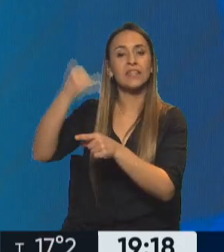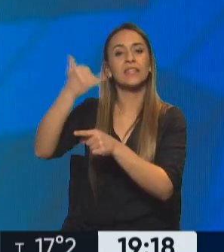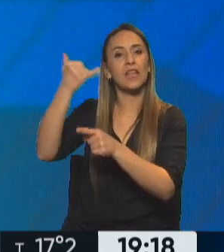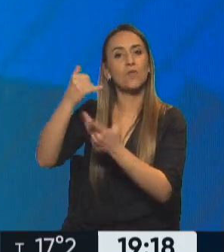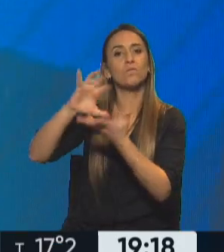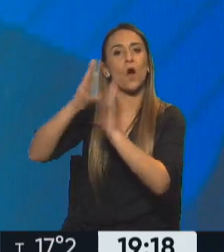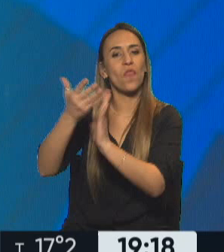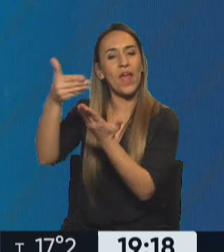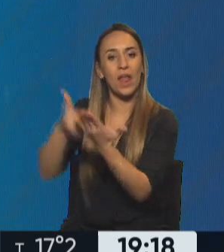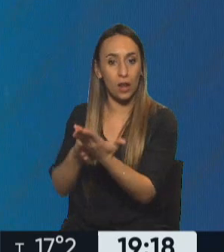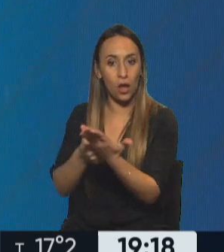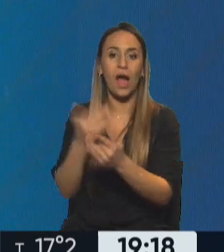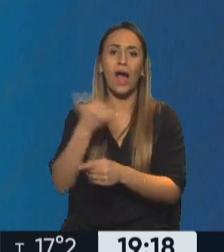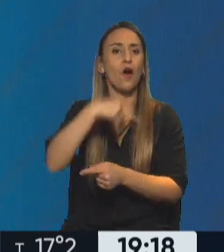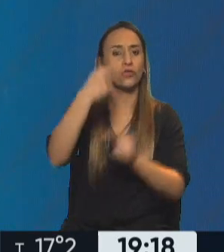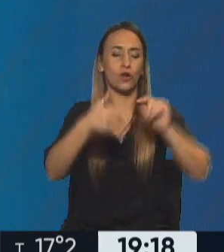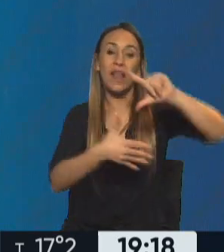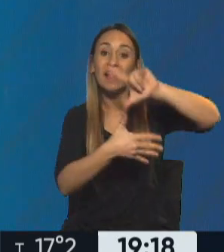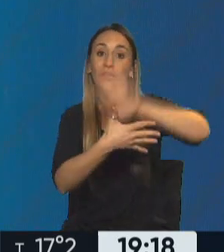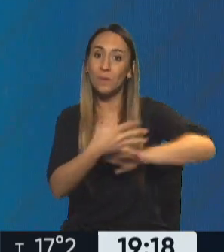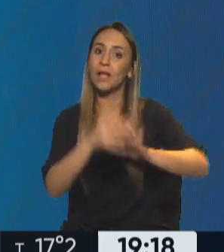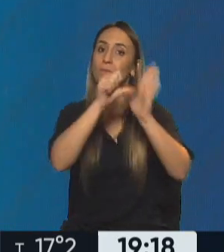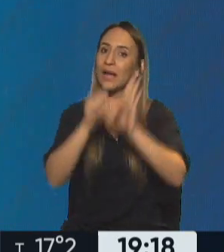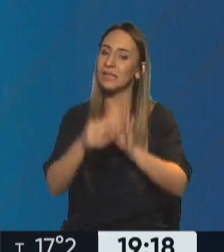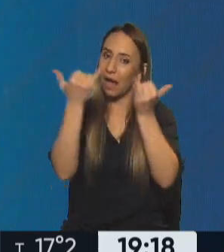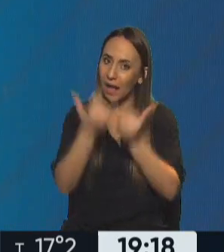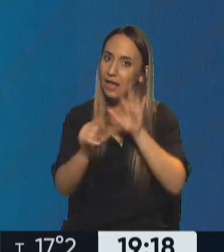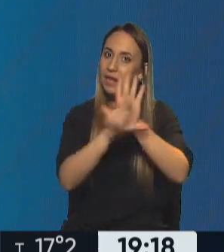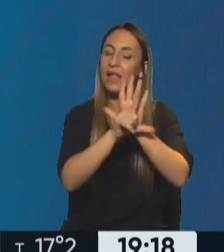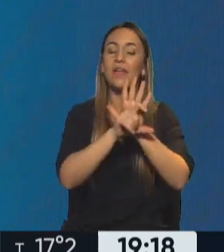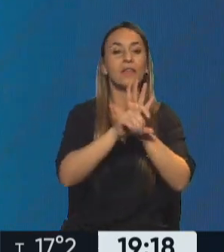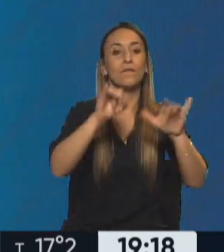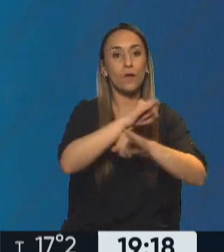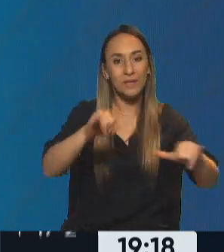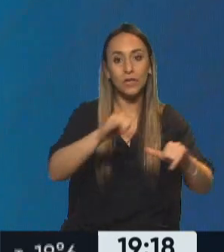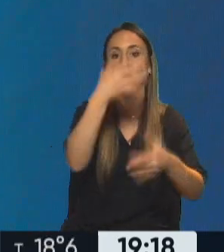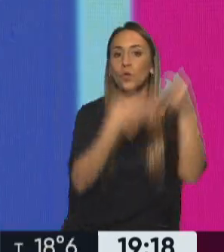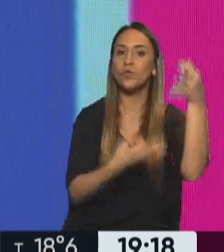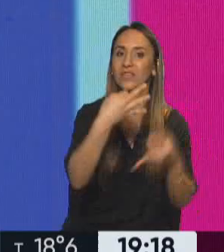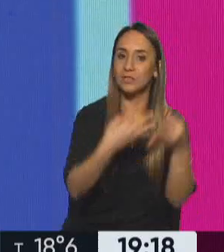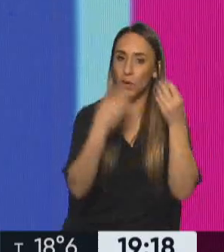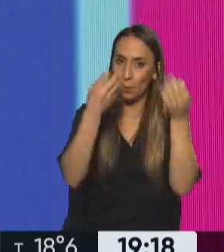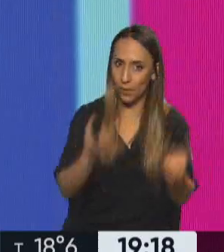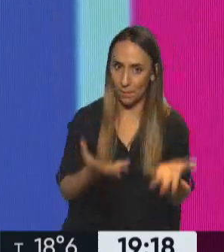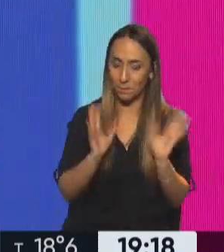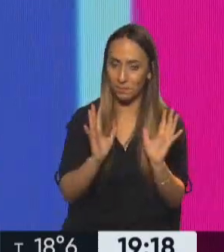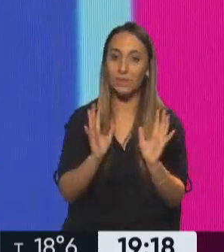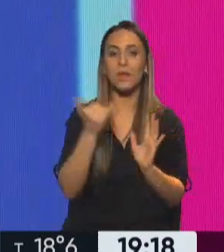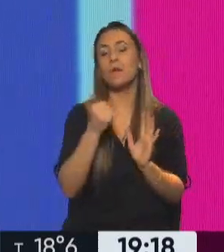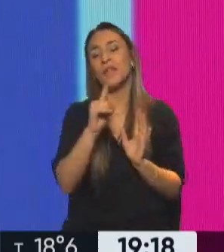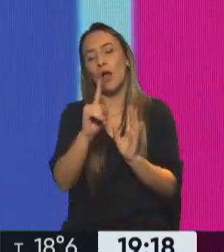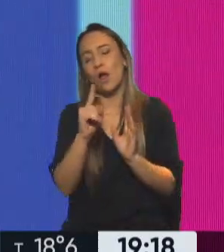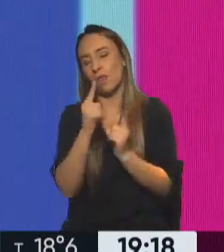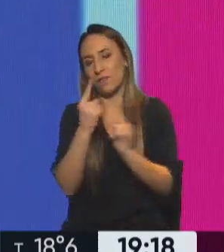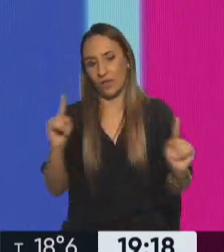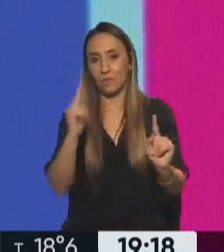América Latina que ya tienen leyes de información nutricional, pero sobre otros perfiles de nutrientes con otros criterios. El